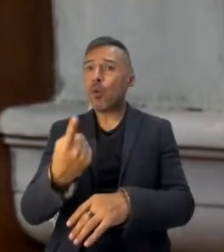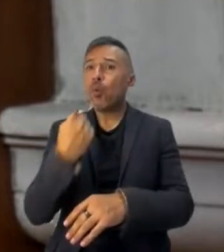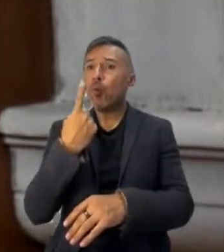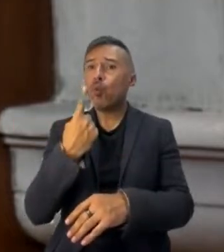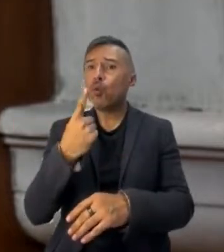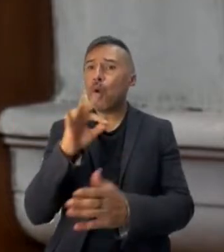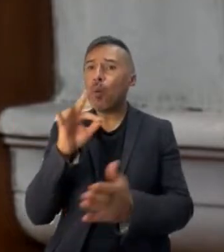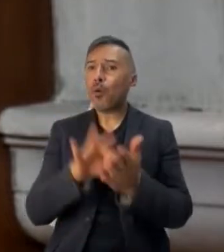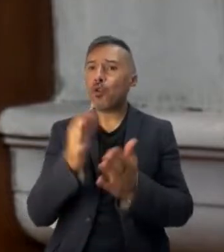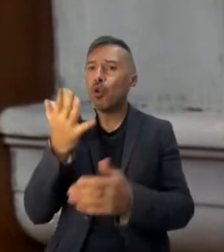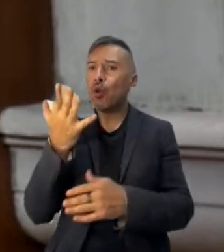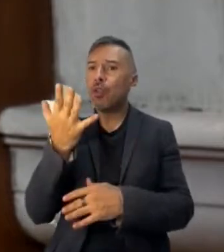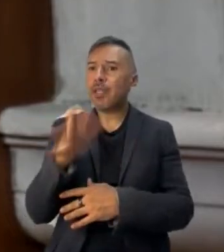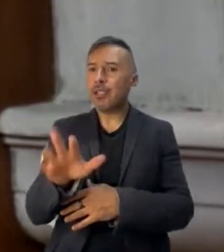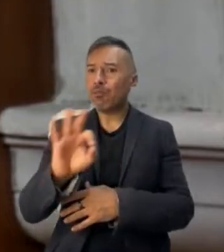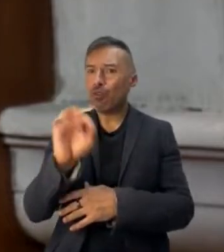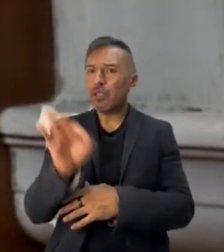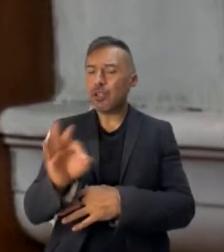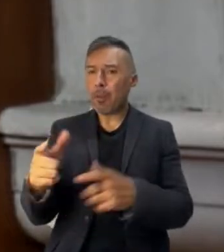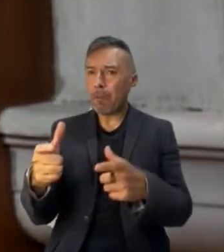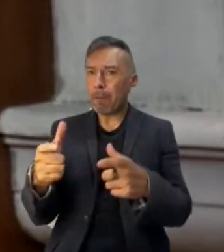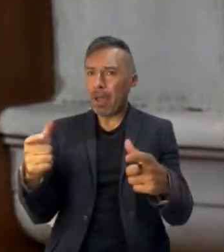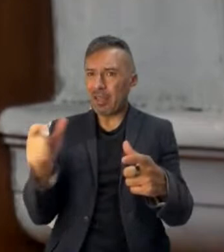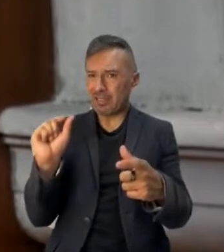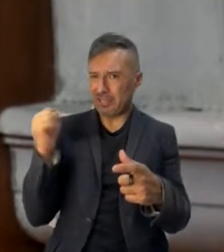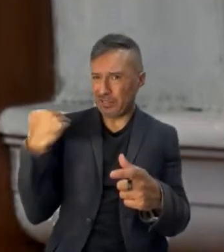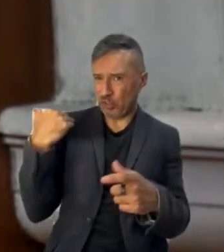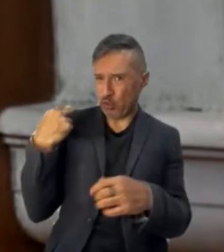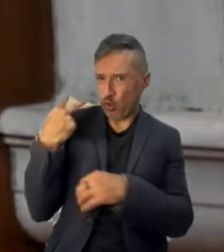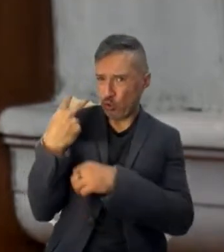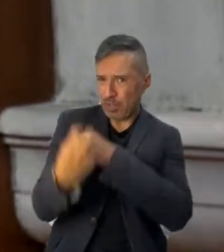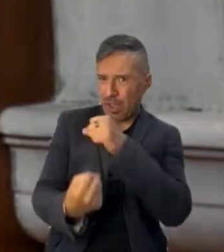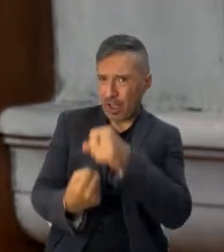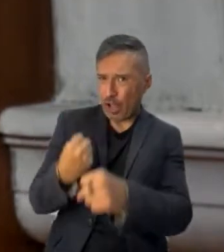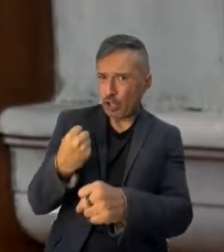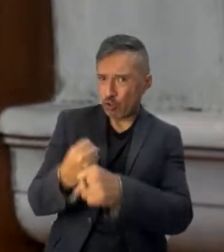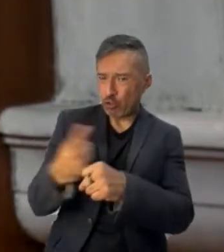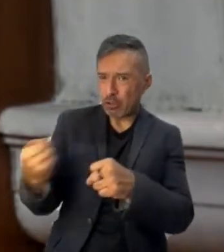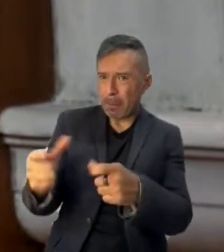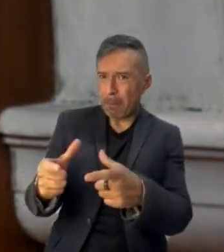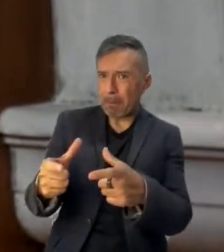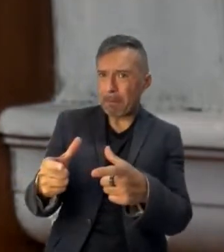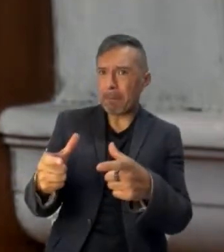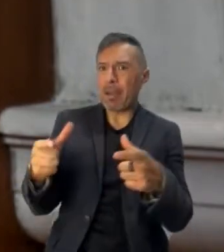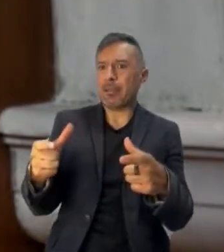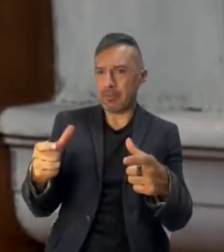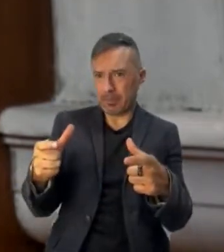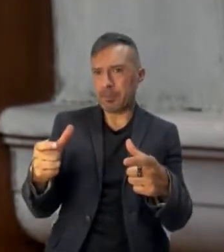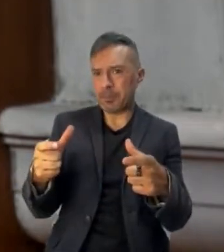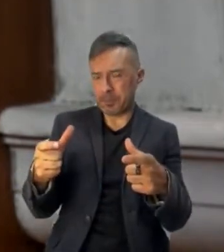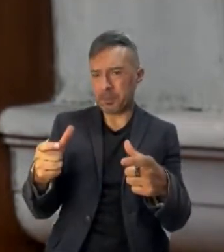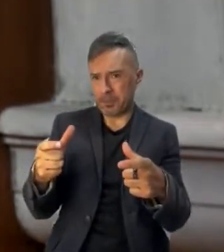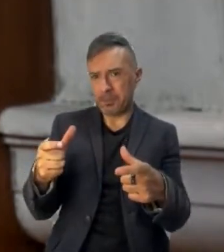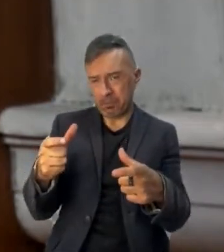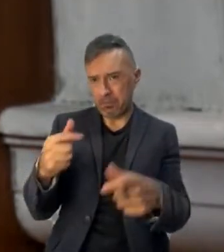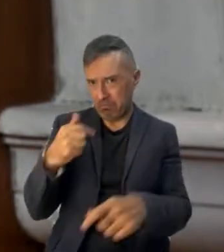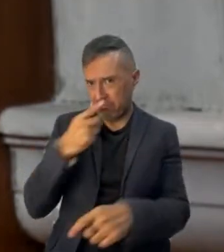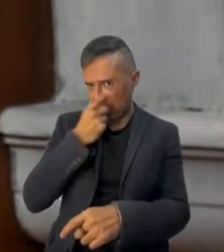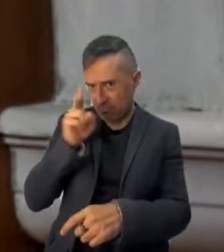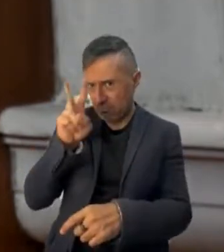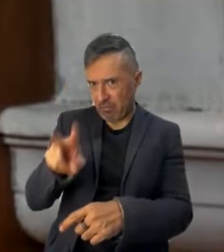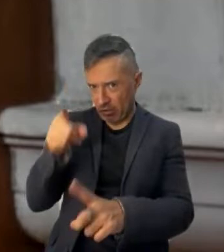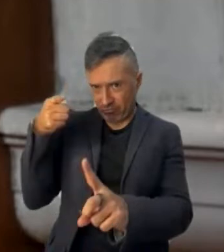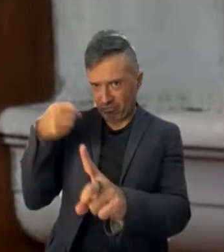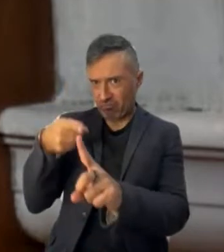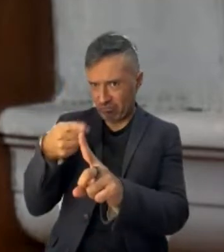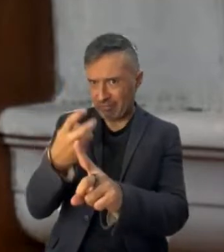los últimos 2 años. Esa es una situación que hay que resaltar. De la misma manera, en